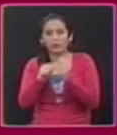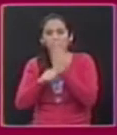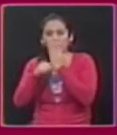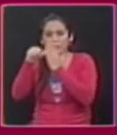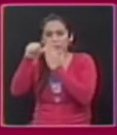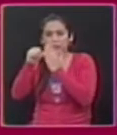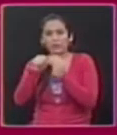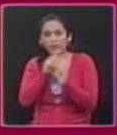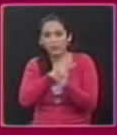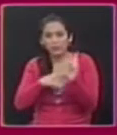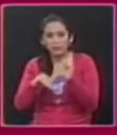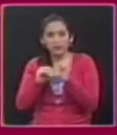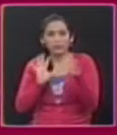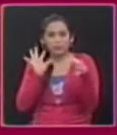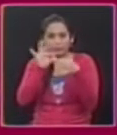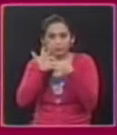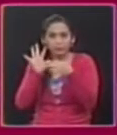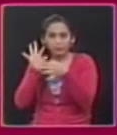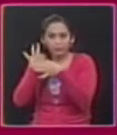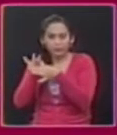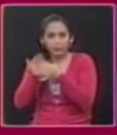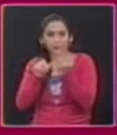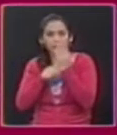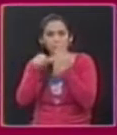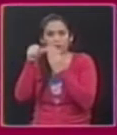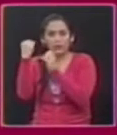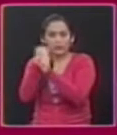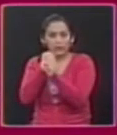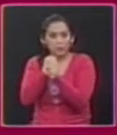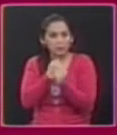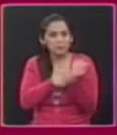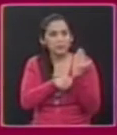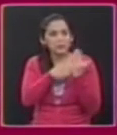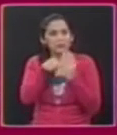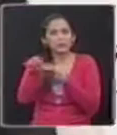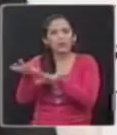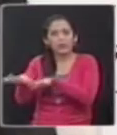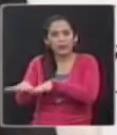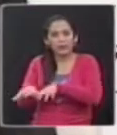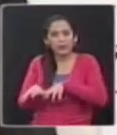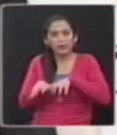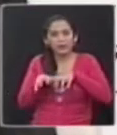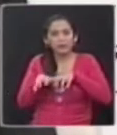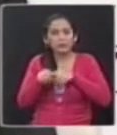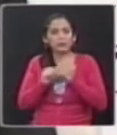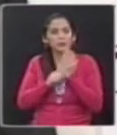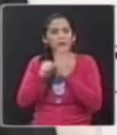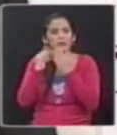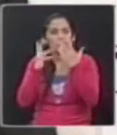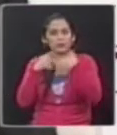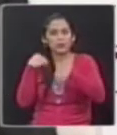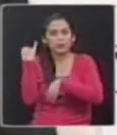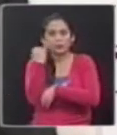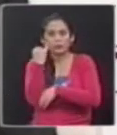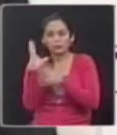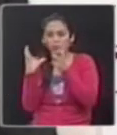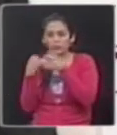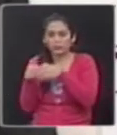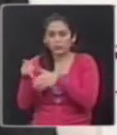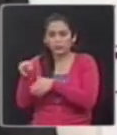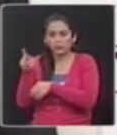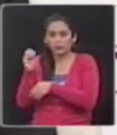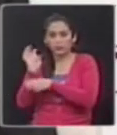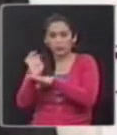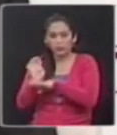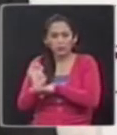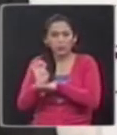Ministerio del Ambiente, Ministerio del Trabajo, Ministerio de Agricultura, Ministerio de Industrias Pro Ecuador y además